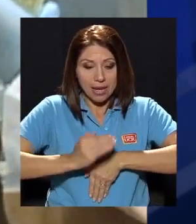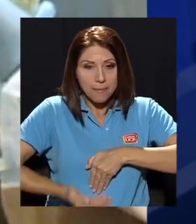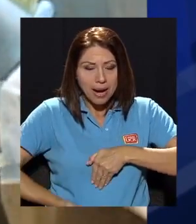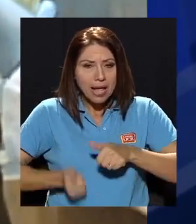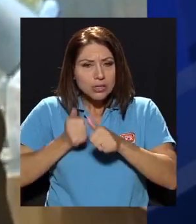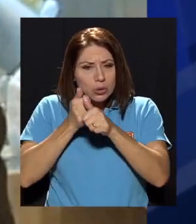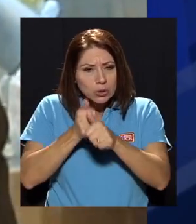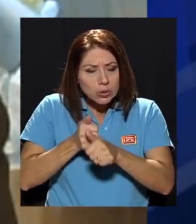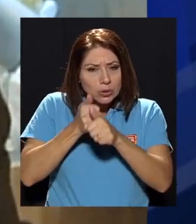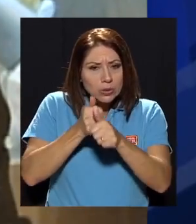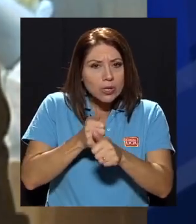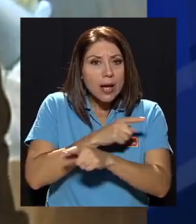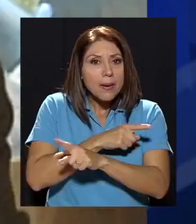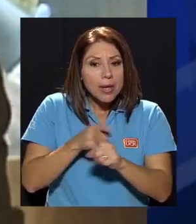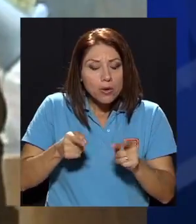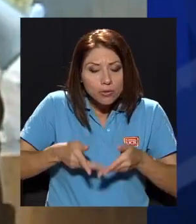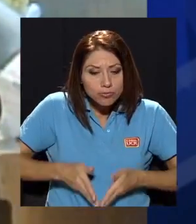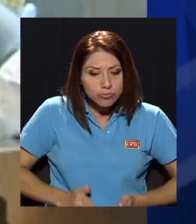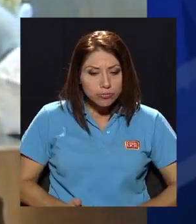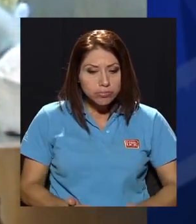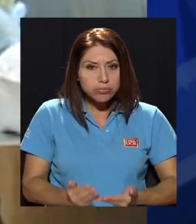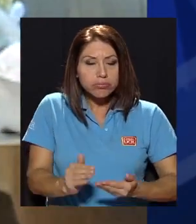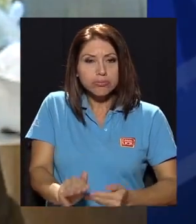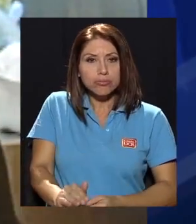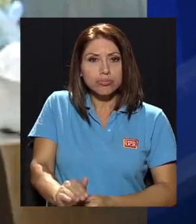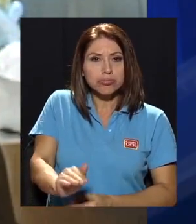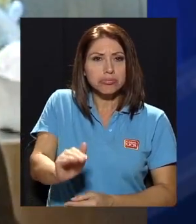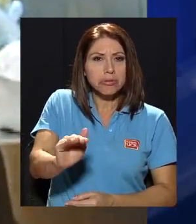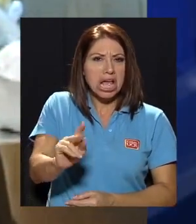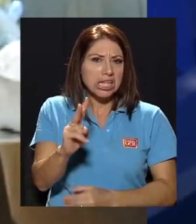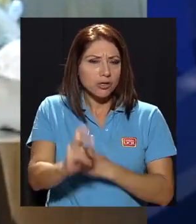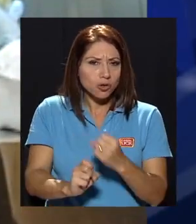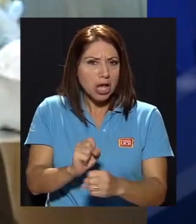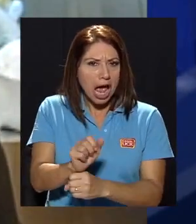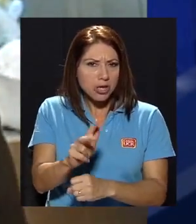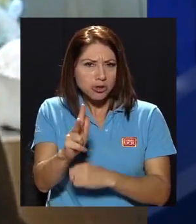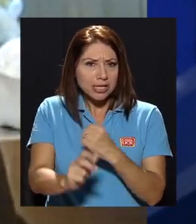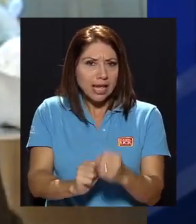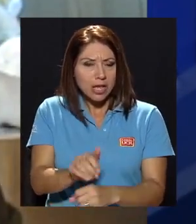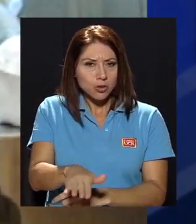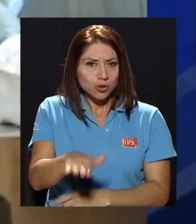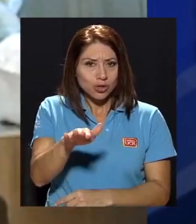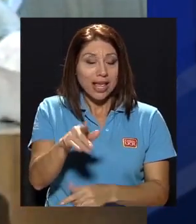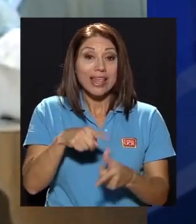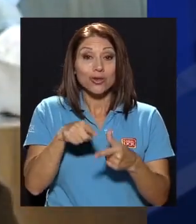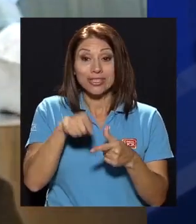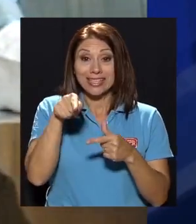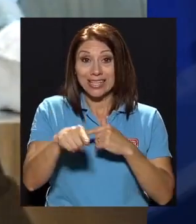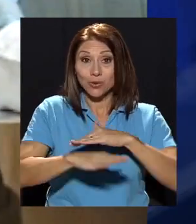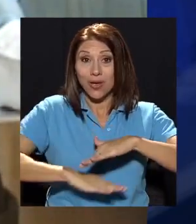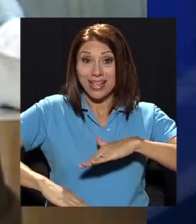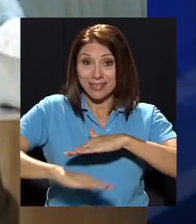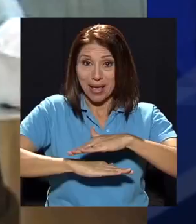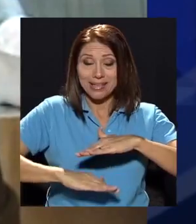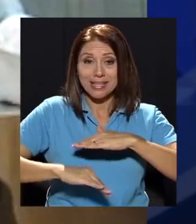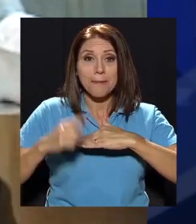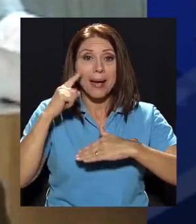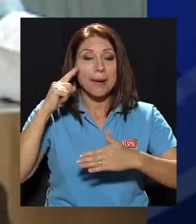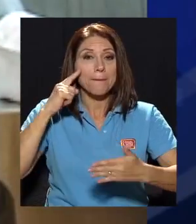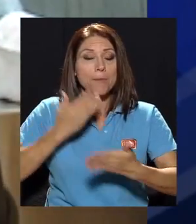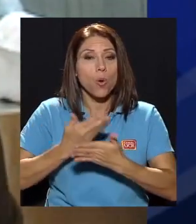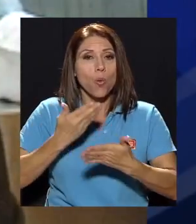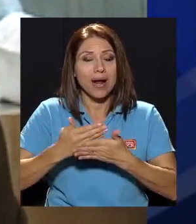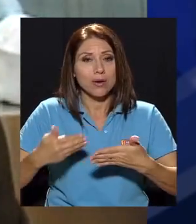la etapa de la infancia y hasta los 2 años o 3 años de edad. Lo importante es el estudio que sirvió de base para probar